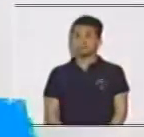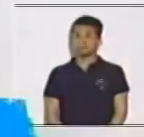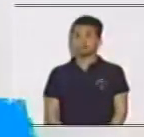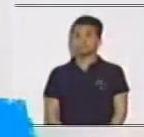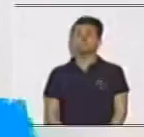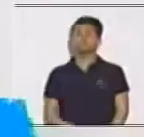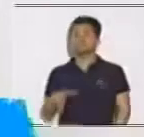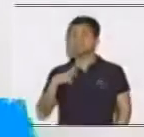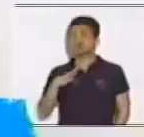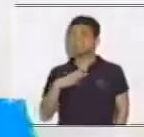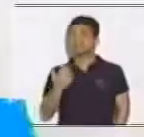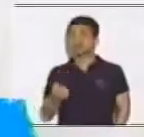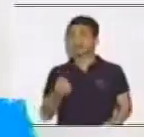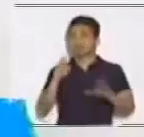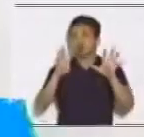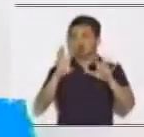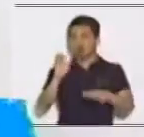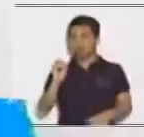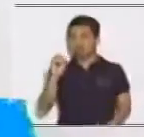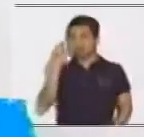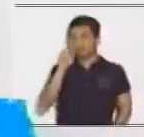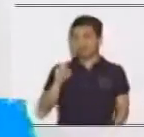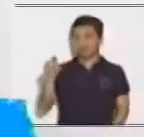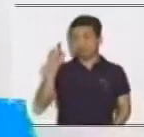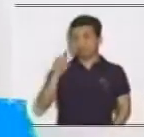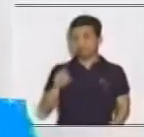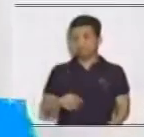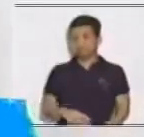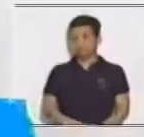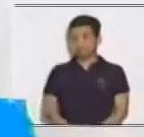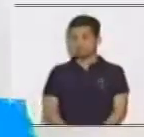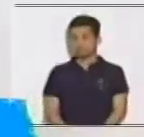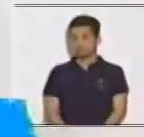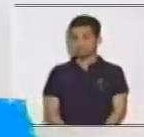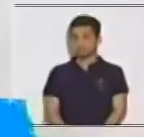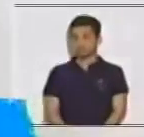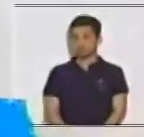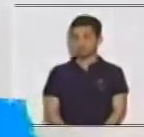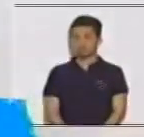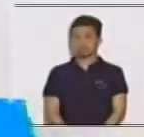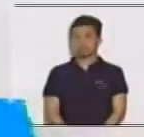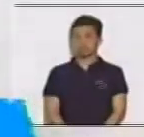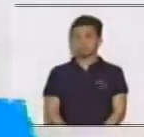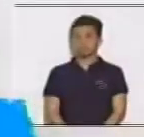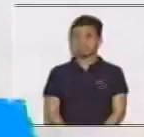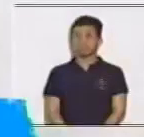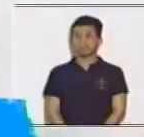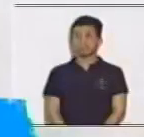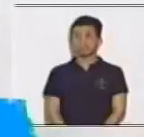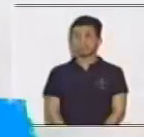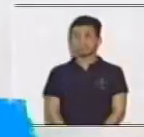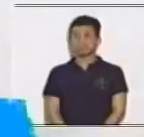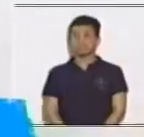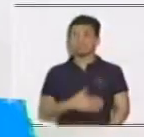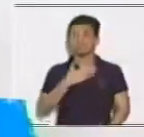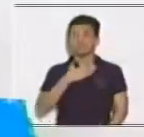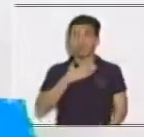un ángulo de 90 grados. Entonces, este ángulo de aquí es de 90 grados, un ángulo